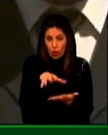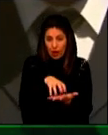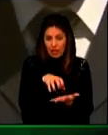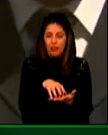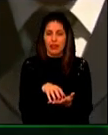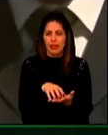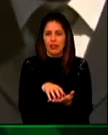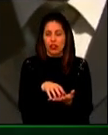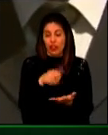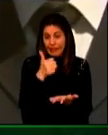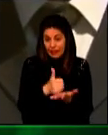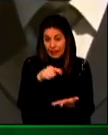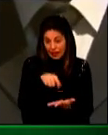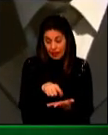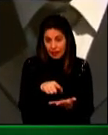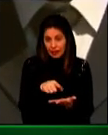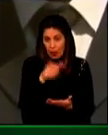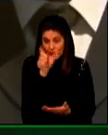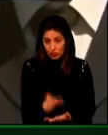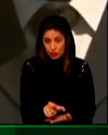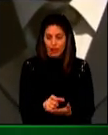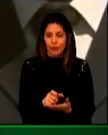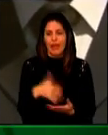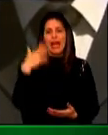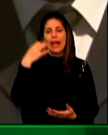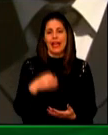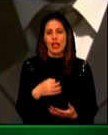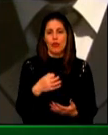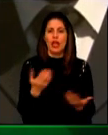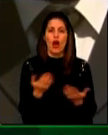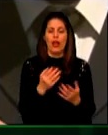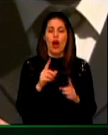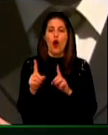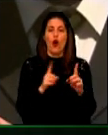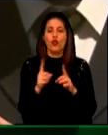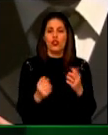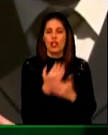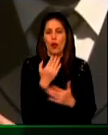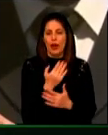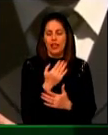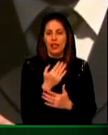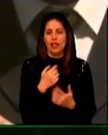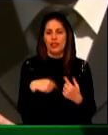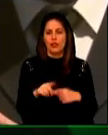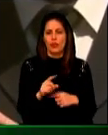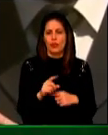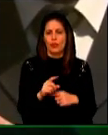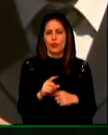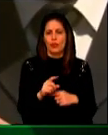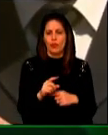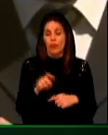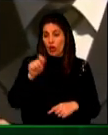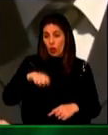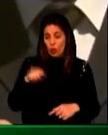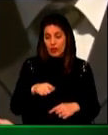en el lugar donde tenía que estar. Y creemos que ahora a las 11 de la mañana se ha dispuesto por parte de la señora juez